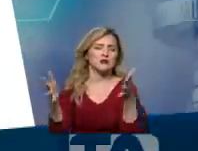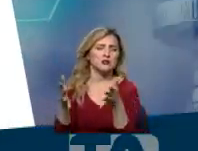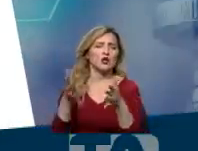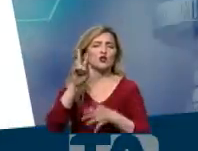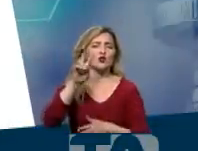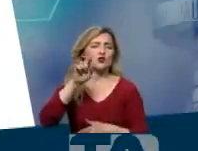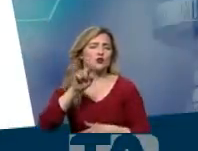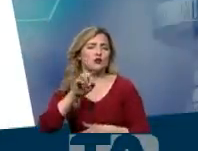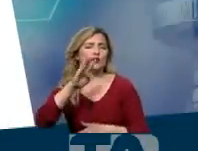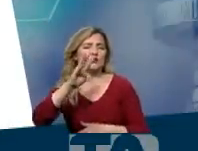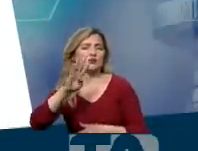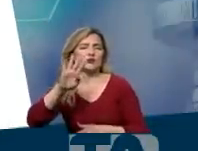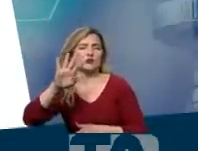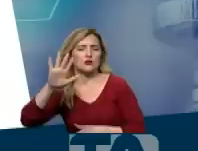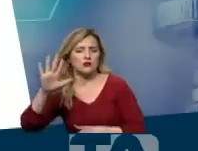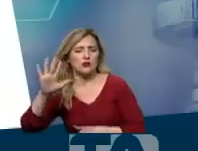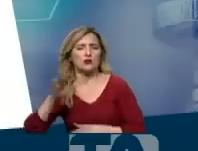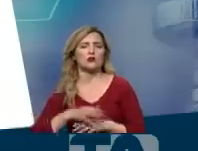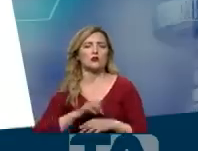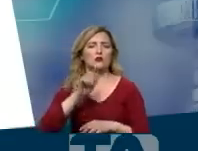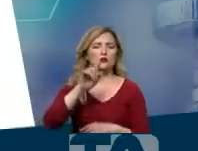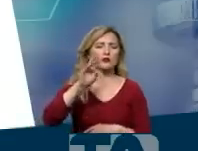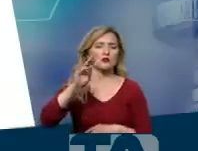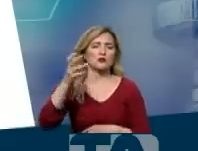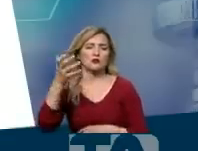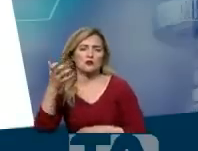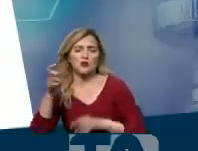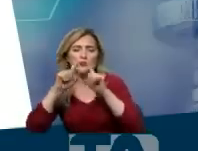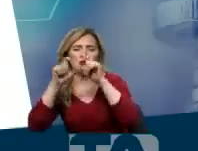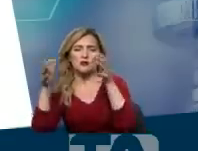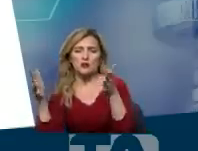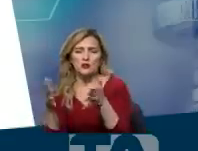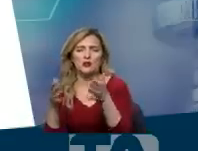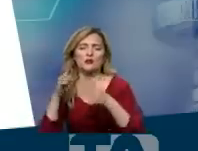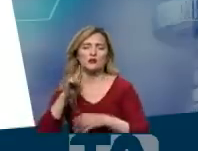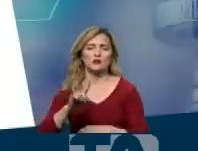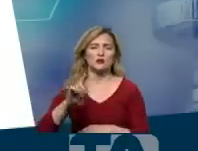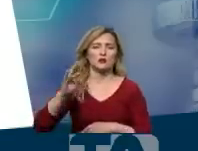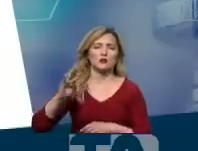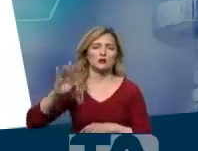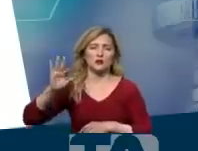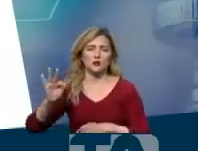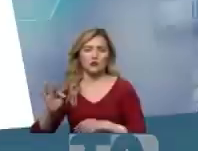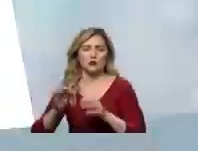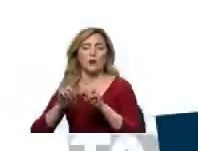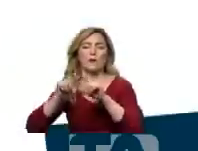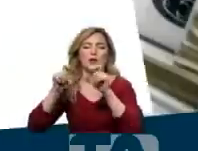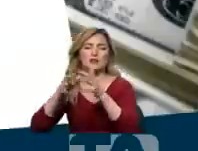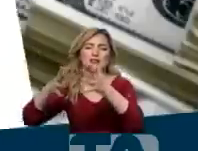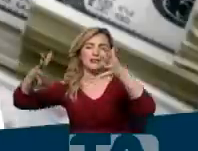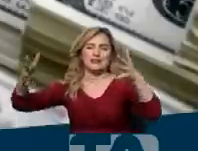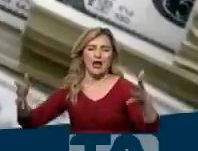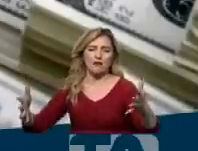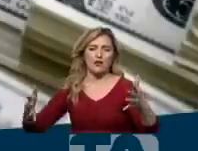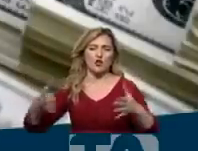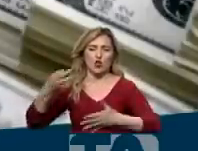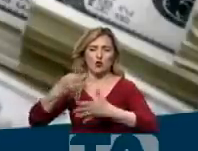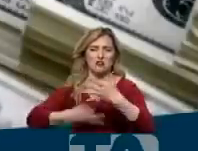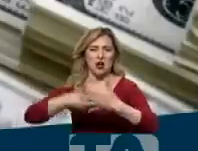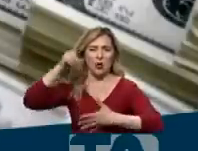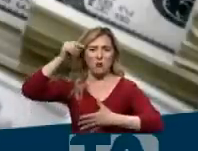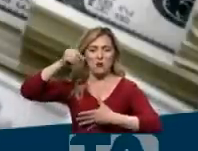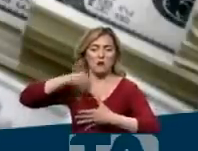de 2.645, a 1.715 pequeñas empresas y a 179 grandes. En total, la recaudación era